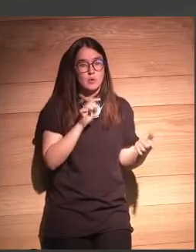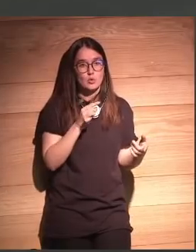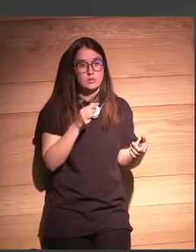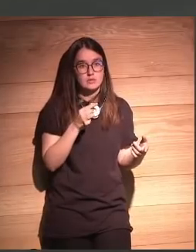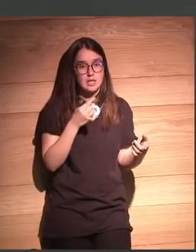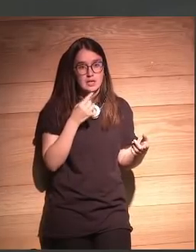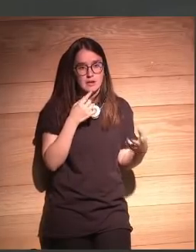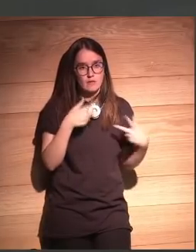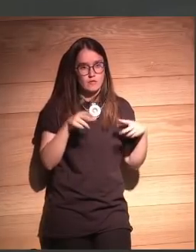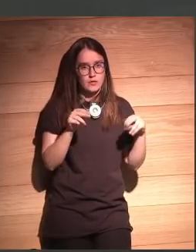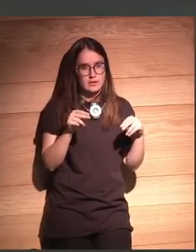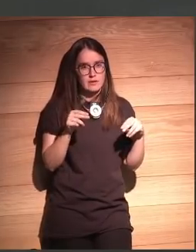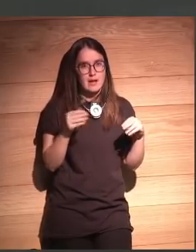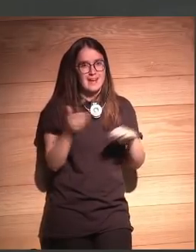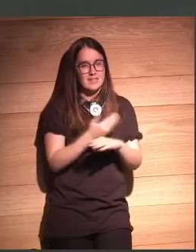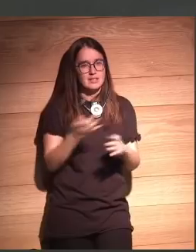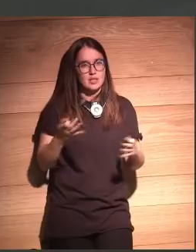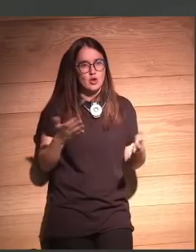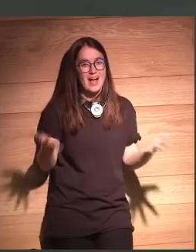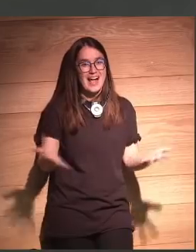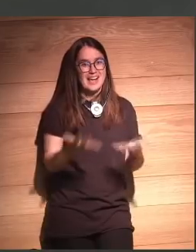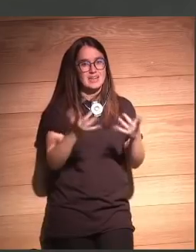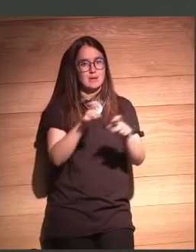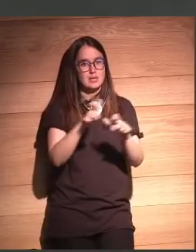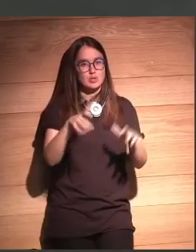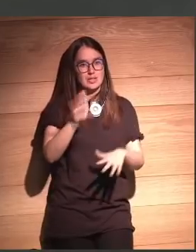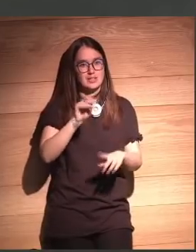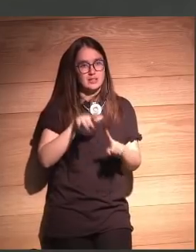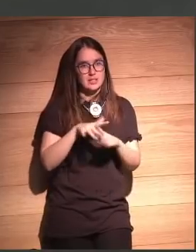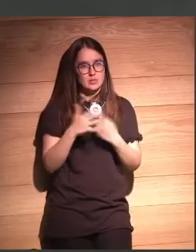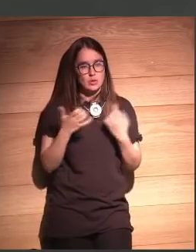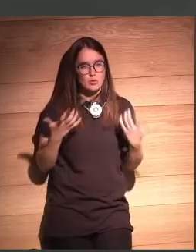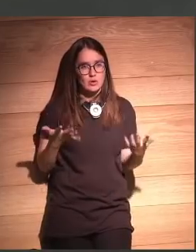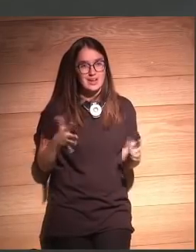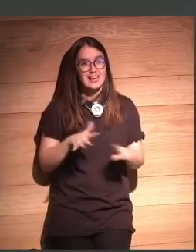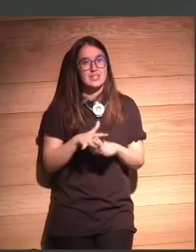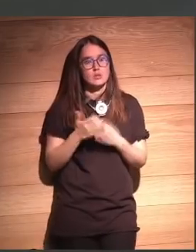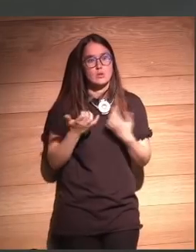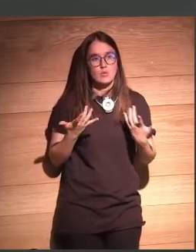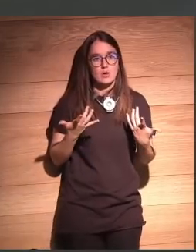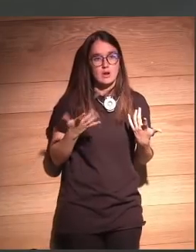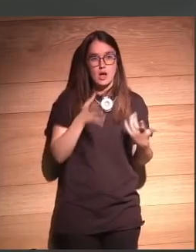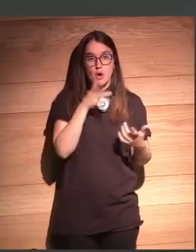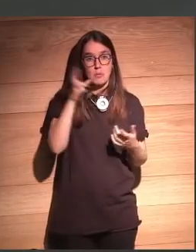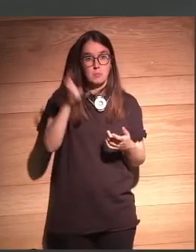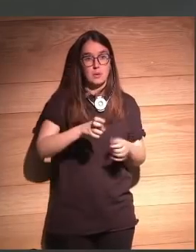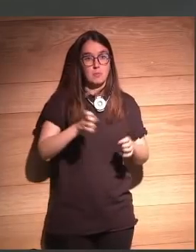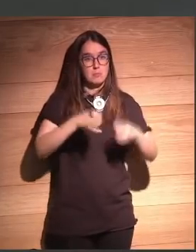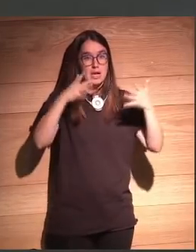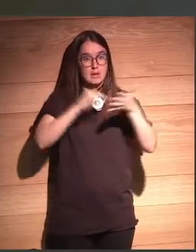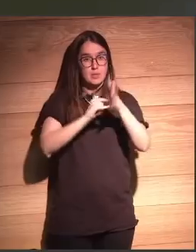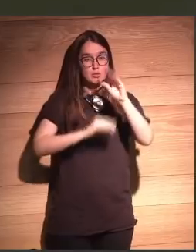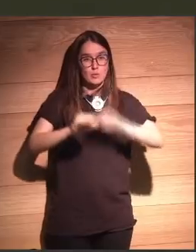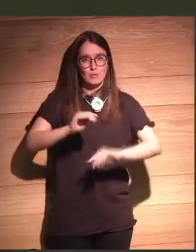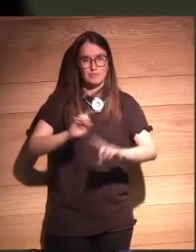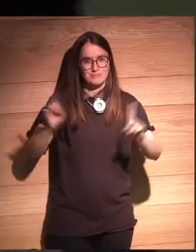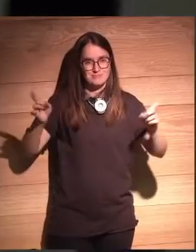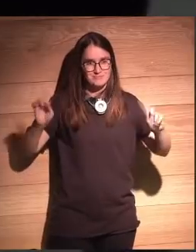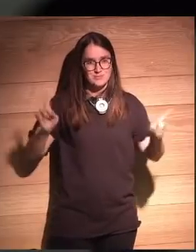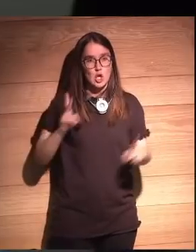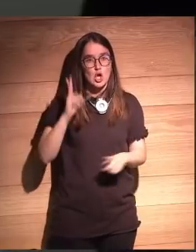animar a la gente a entender la situación. O sea, la situación es que nadie va a venir a arreglarnos el tema. Es